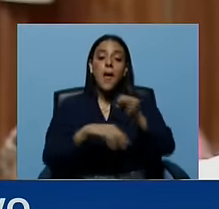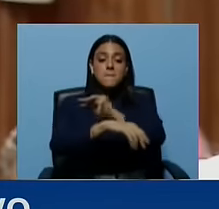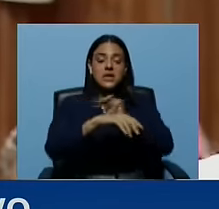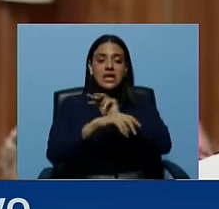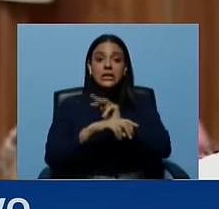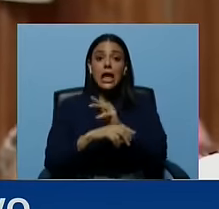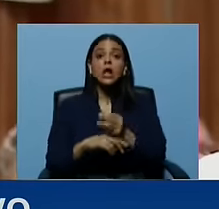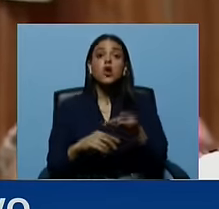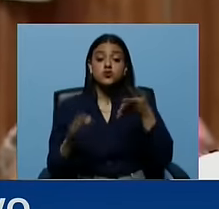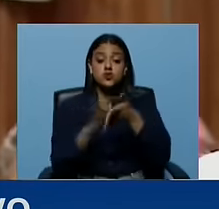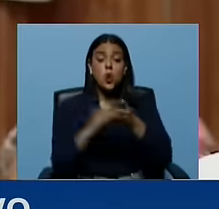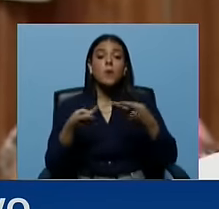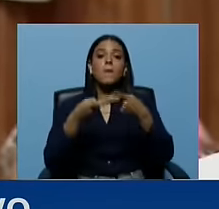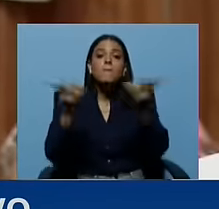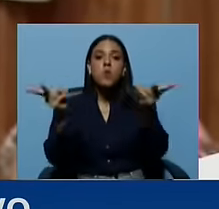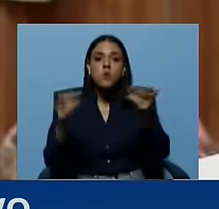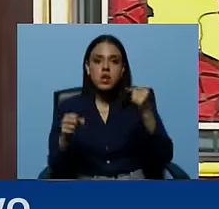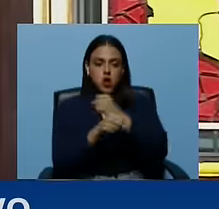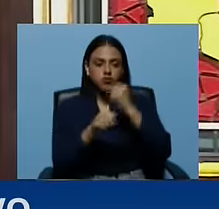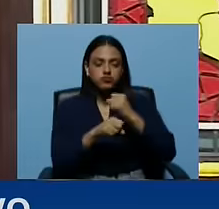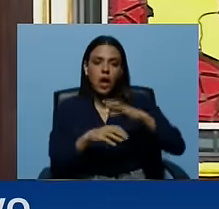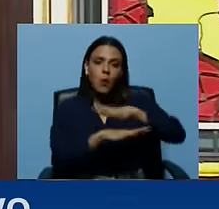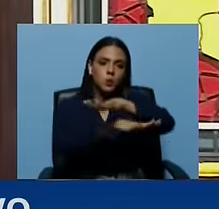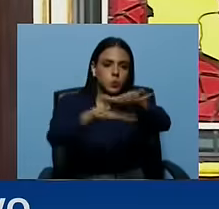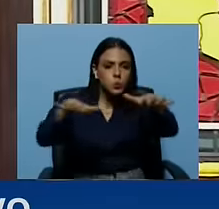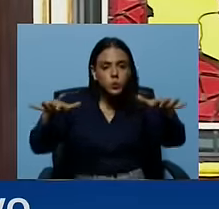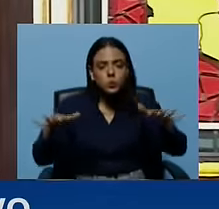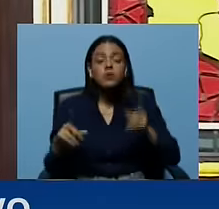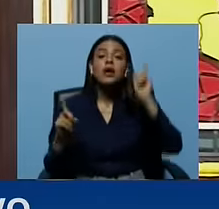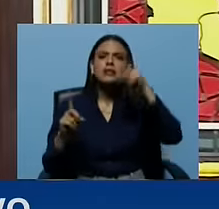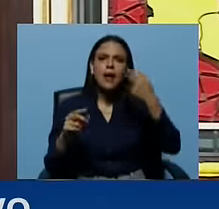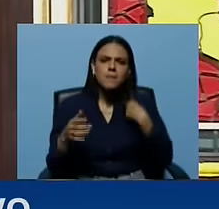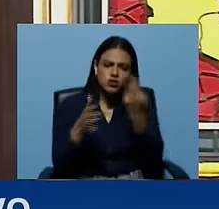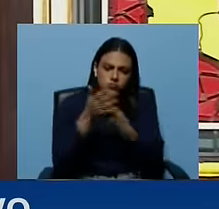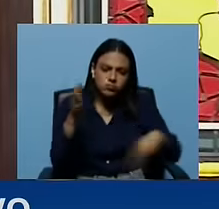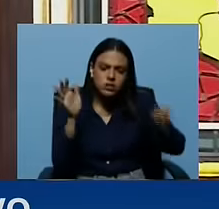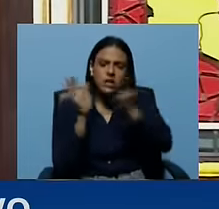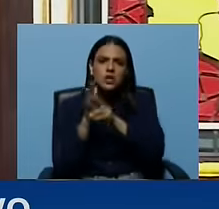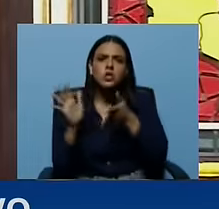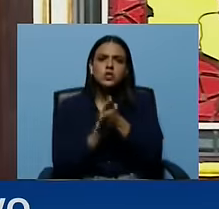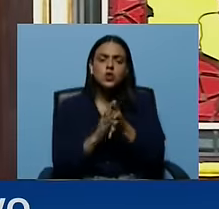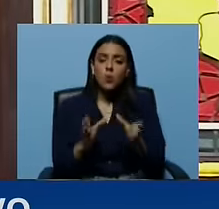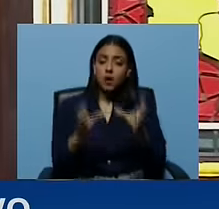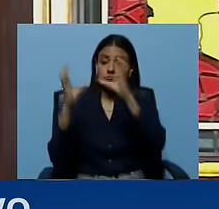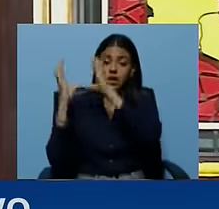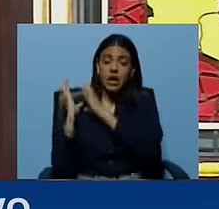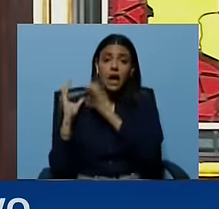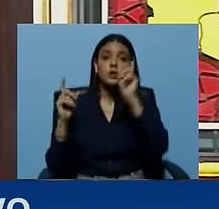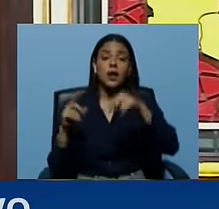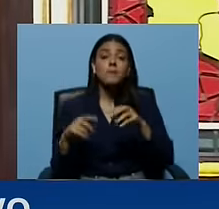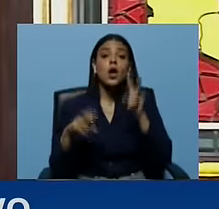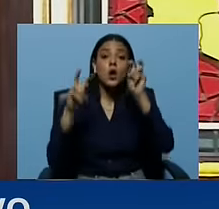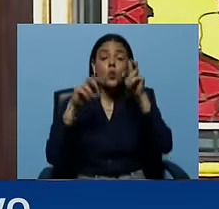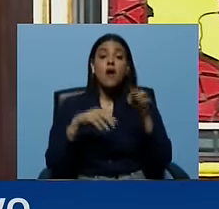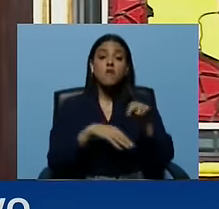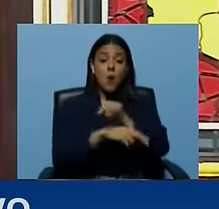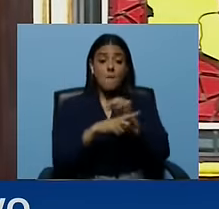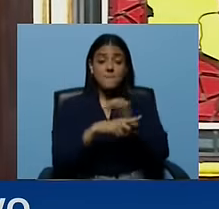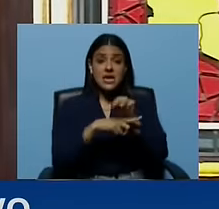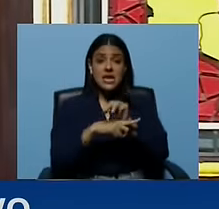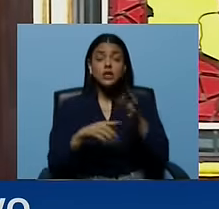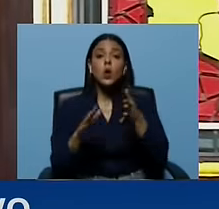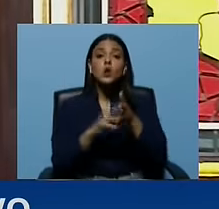de Poder Popular de Obras Públicas. Y estoy ratificando en sus cargos al nuevo ministro de